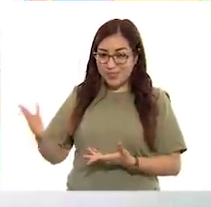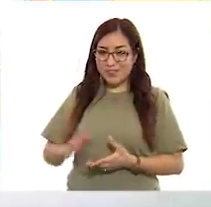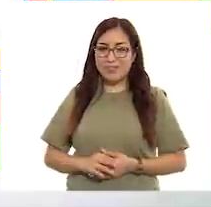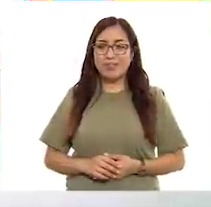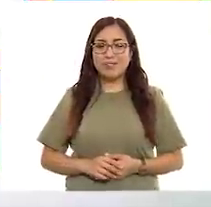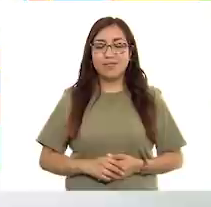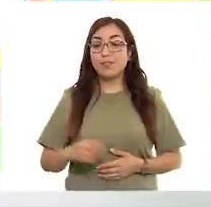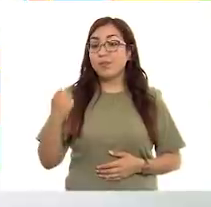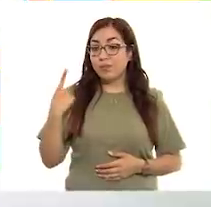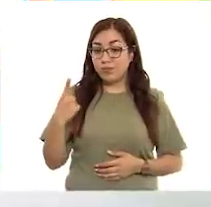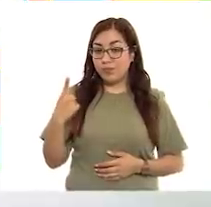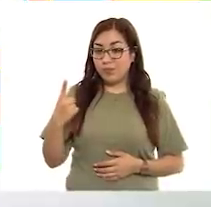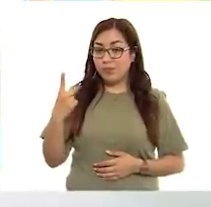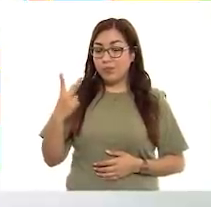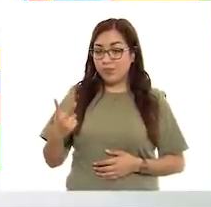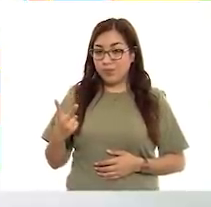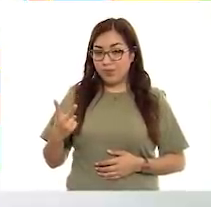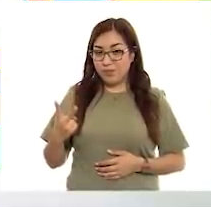Una,